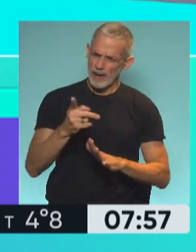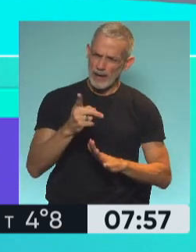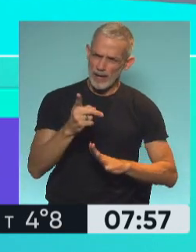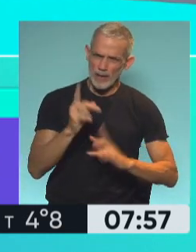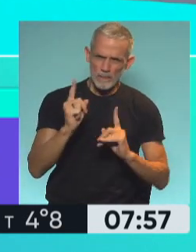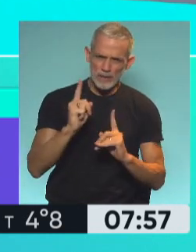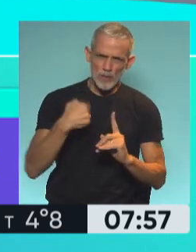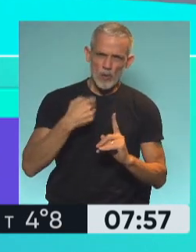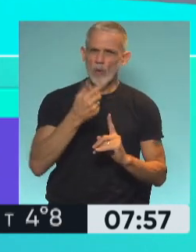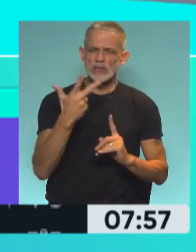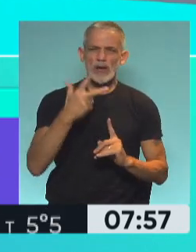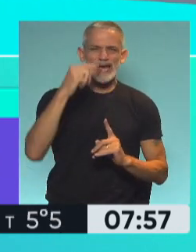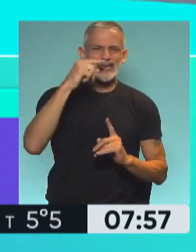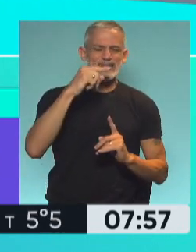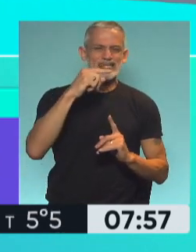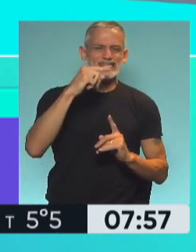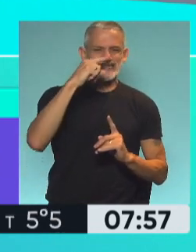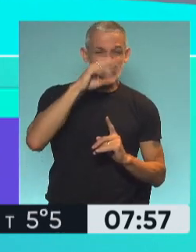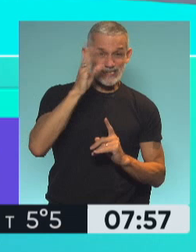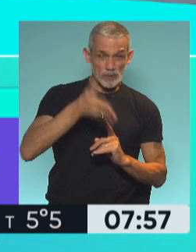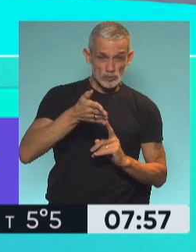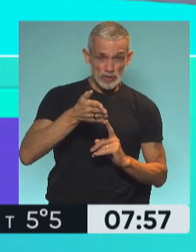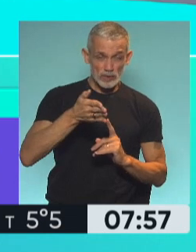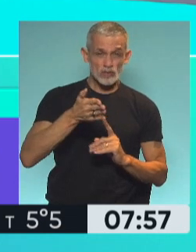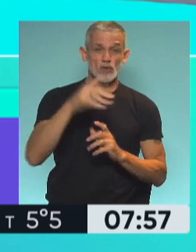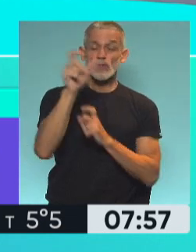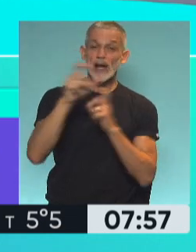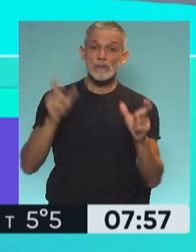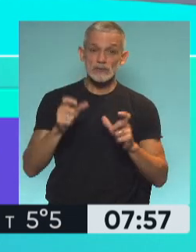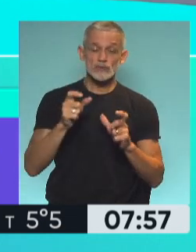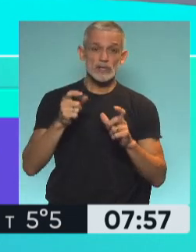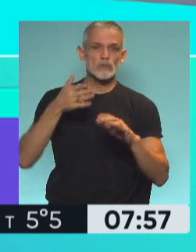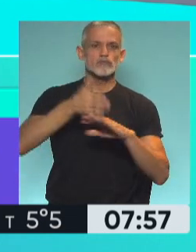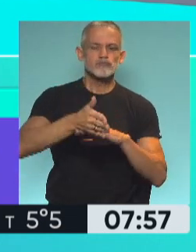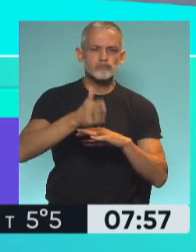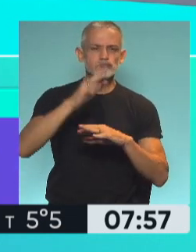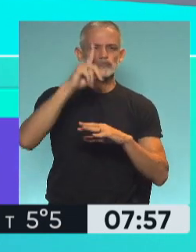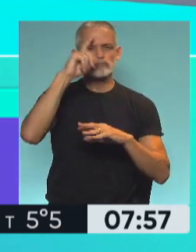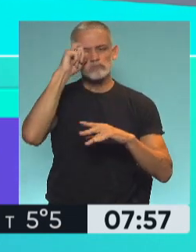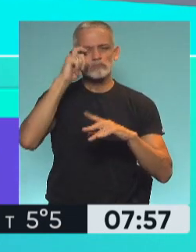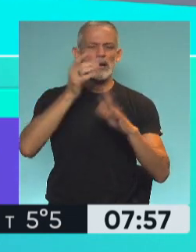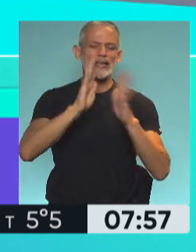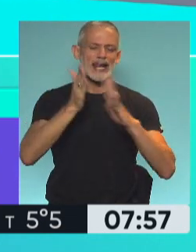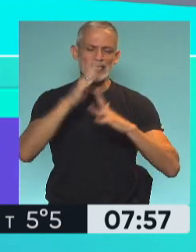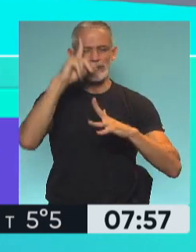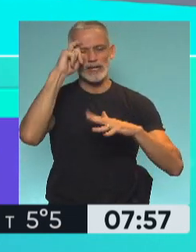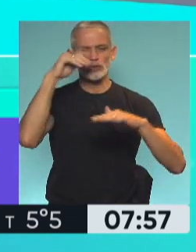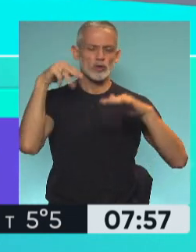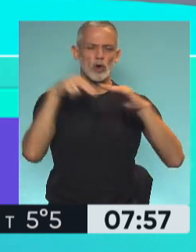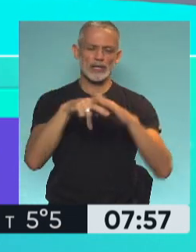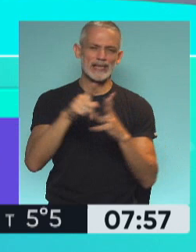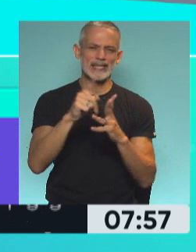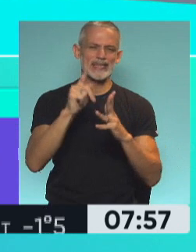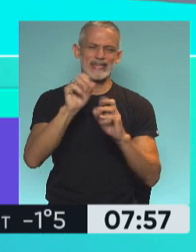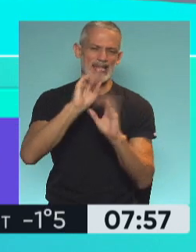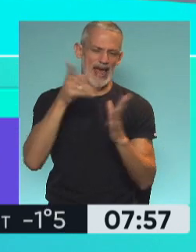posible. 7 de cada 10 personas que ingresan a una terapia intensiva o un tratamiento de terapia intensiva, porque en muchos lugares no,